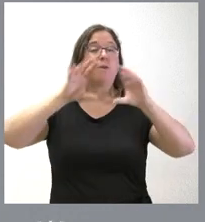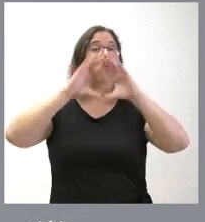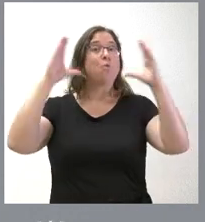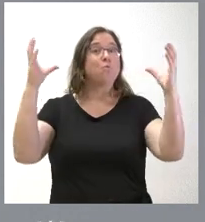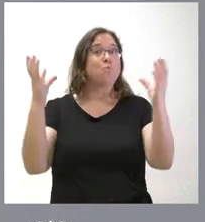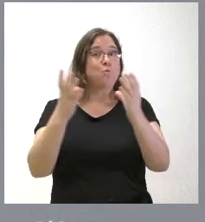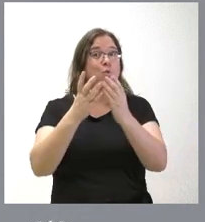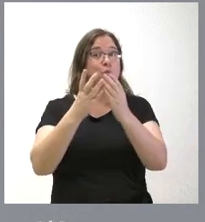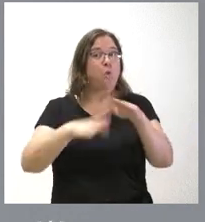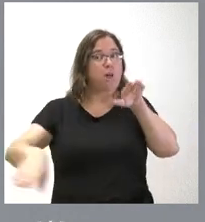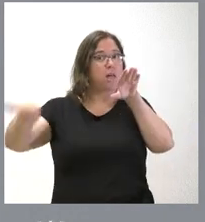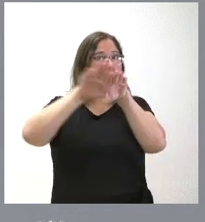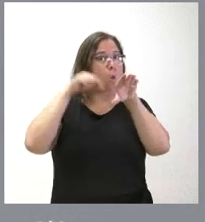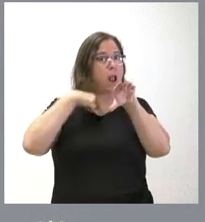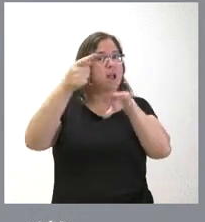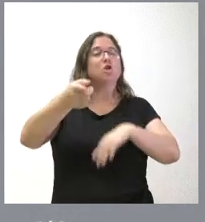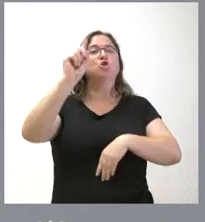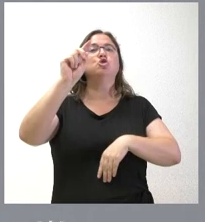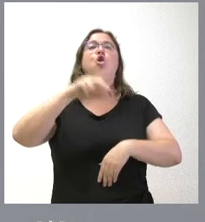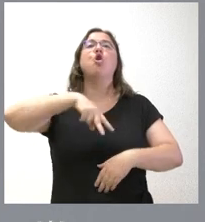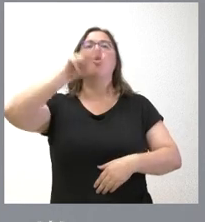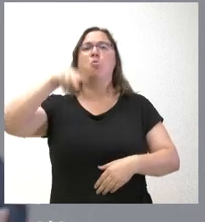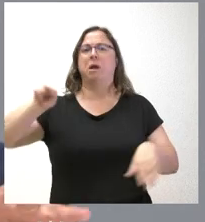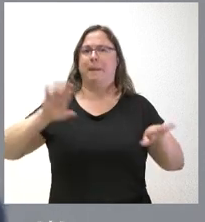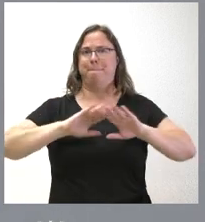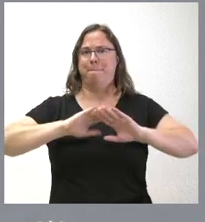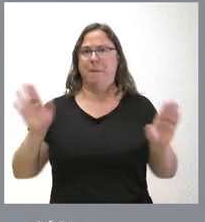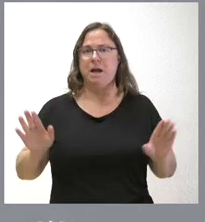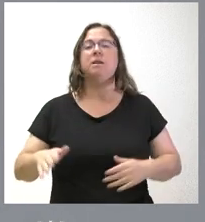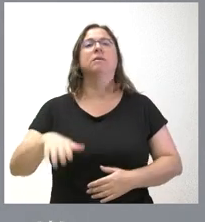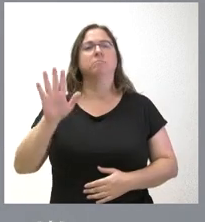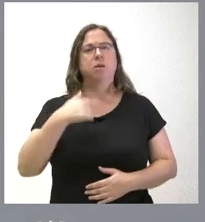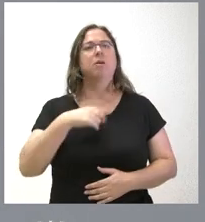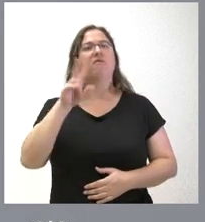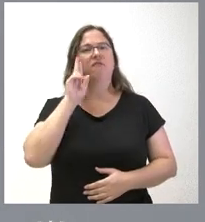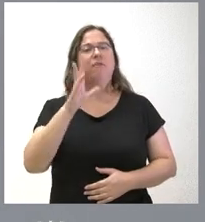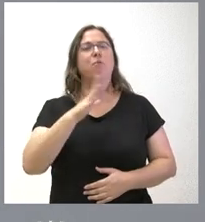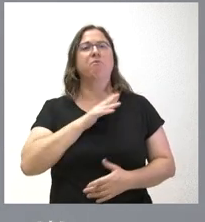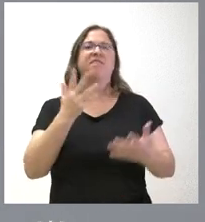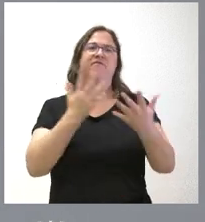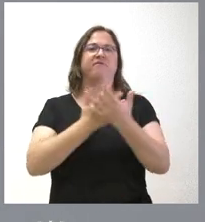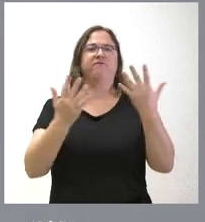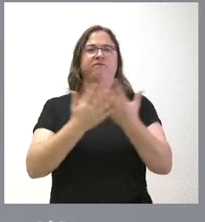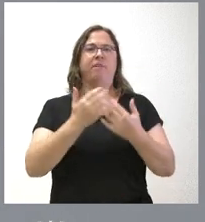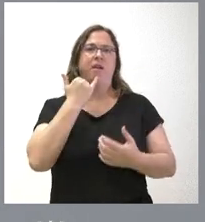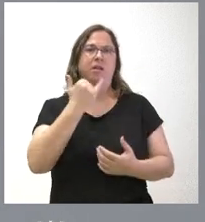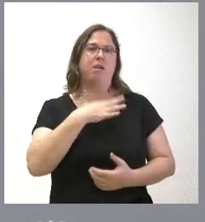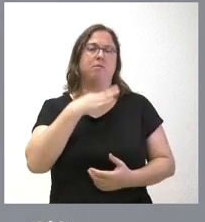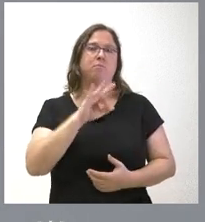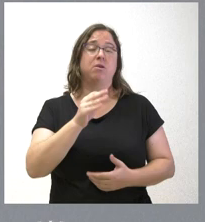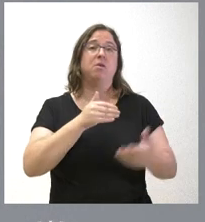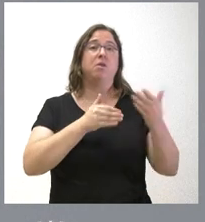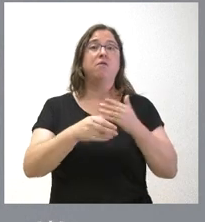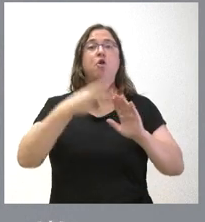está a nuestra altura Noruega en estos momentos pero eso no quita Para que veamos la posibilidad de ese mix energético y cualquier fuente que dentro